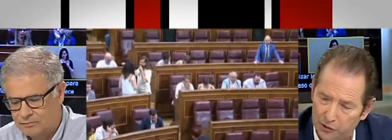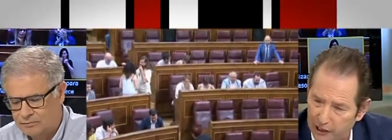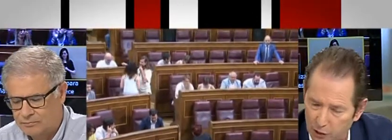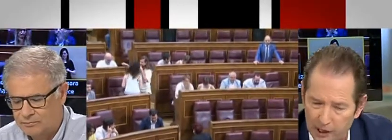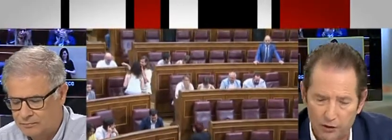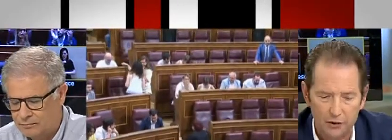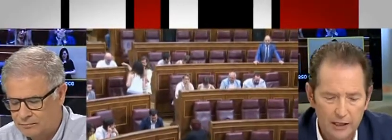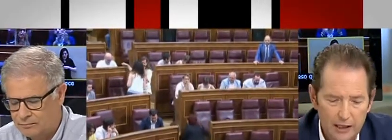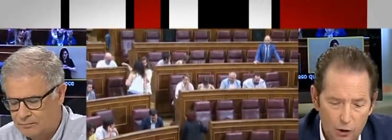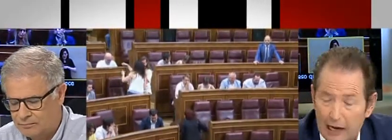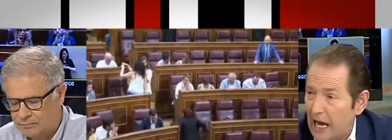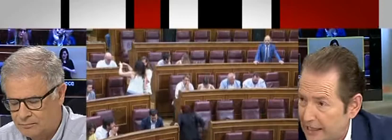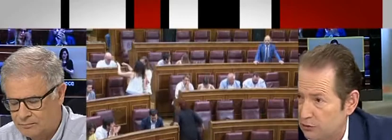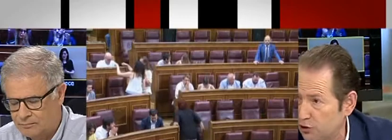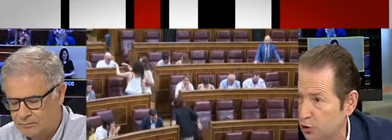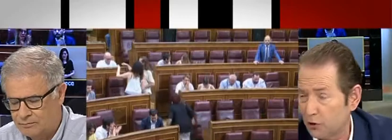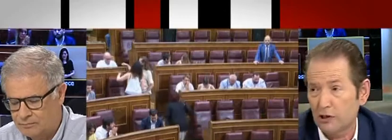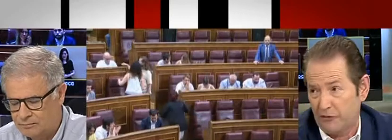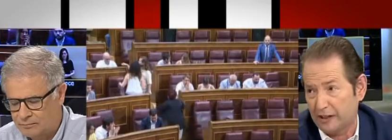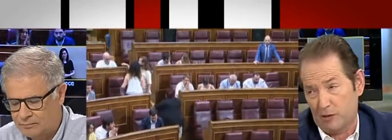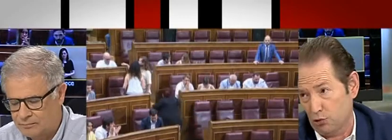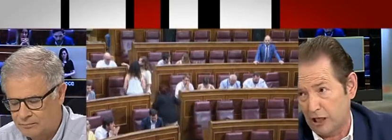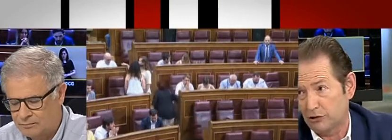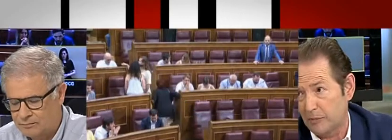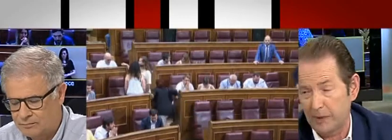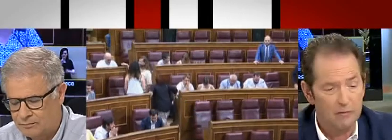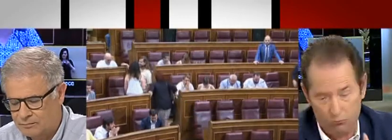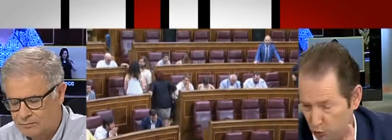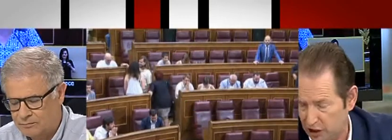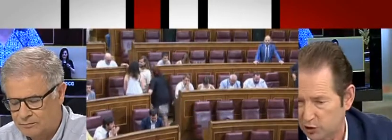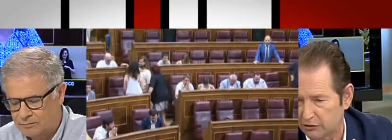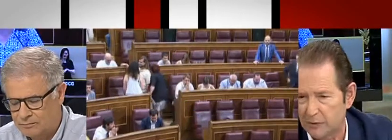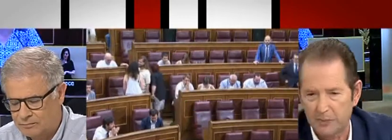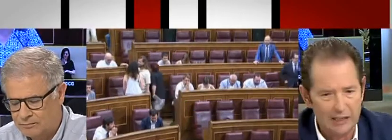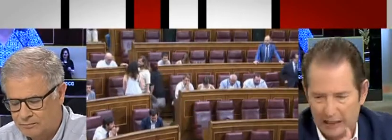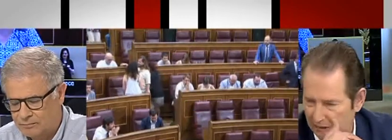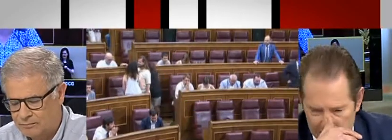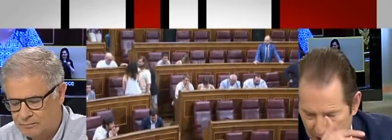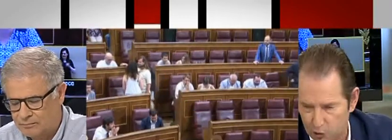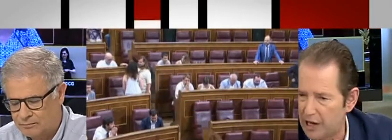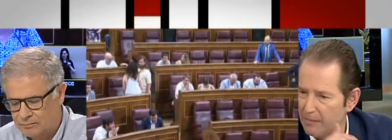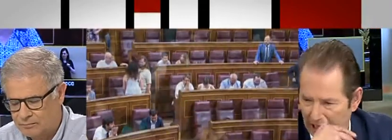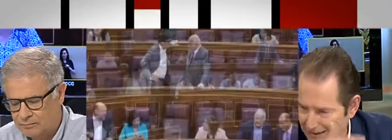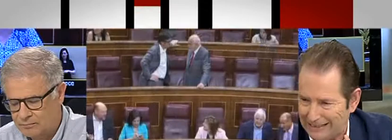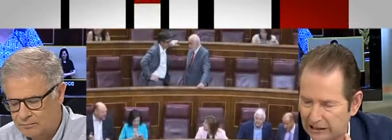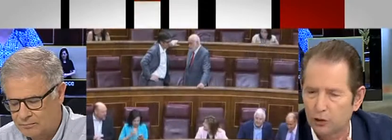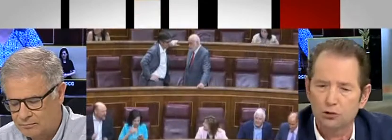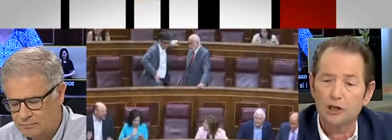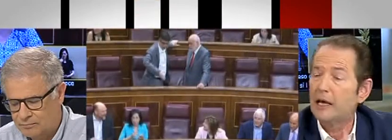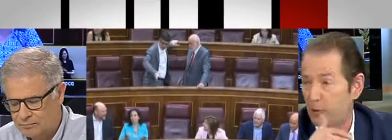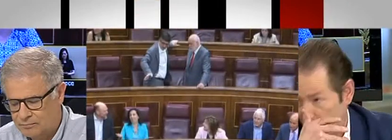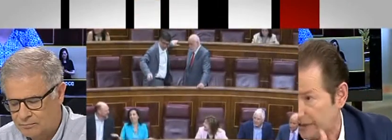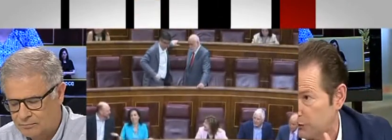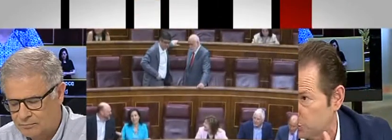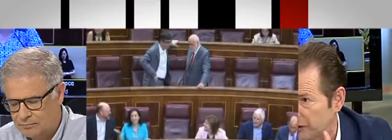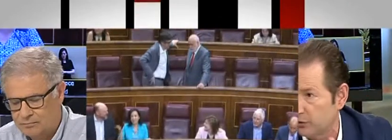autonómico y en el gobierno local hay casos de corrupción que afectan en muchos casos al pp muchísimos casos al pp hasta administremos realmente escandalosos